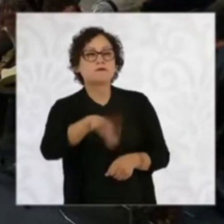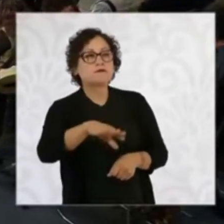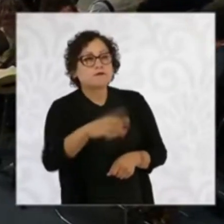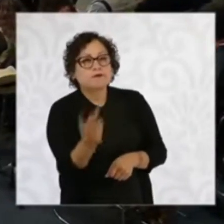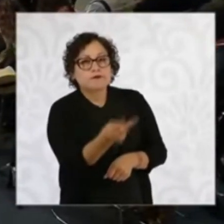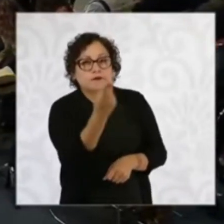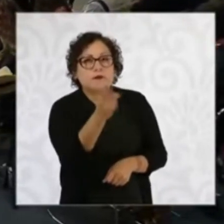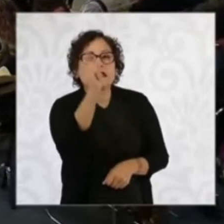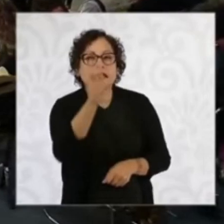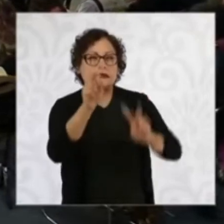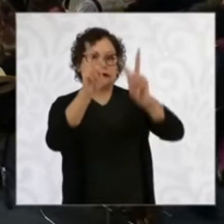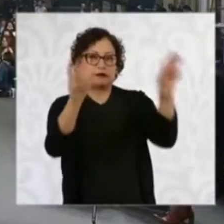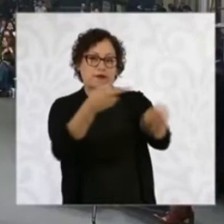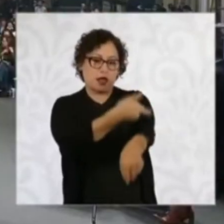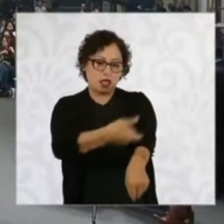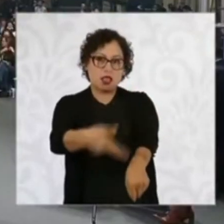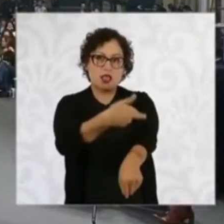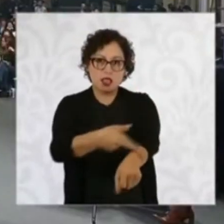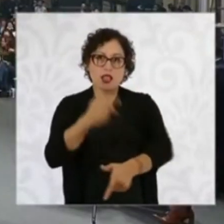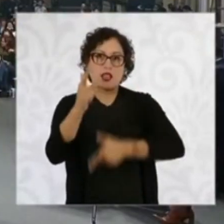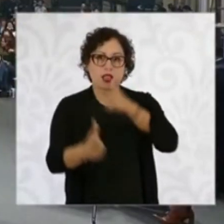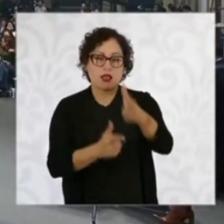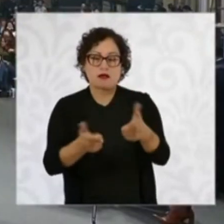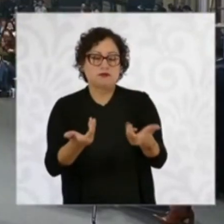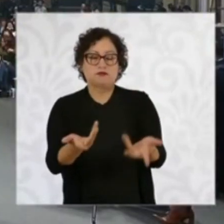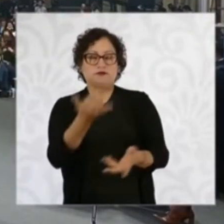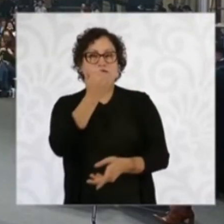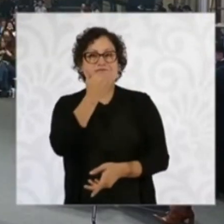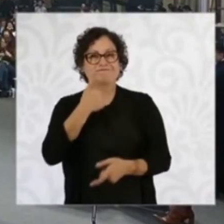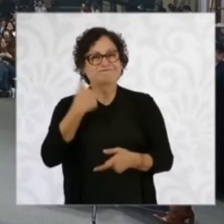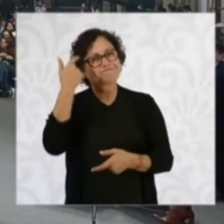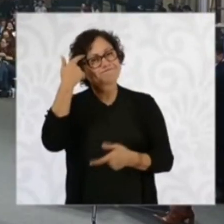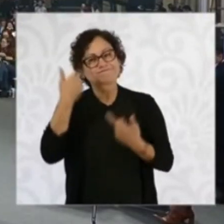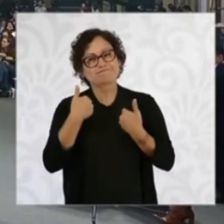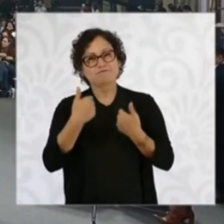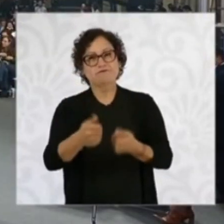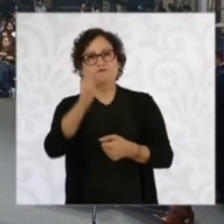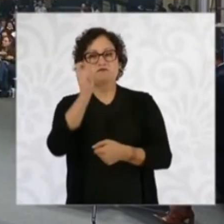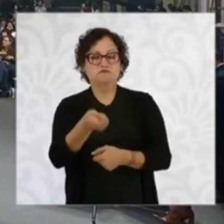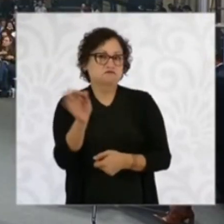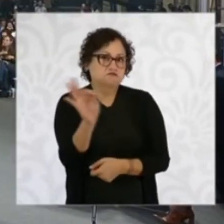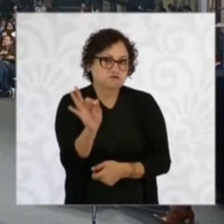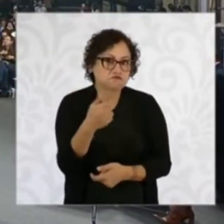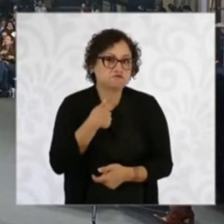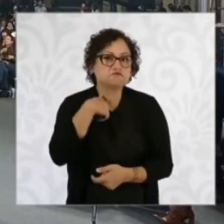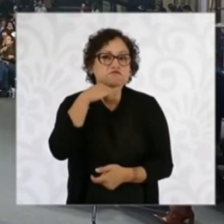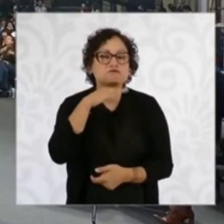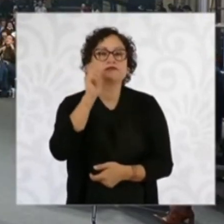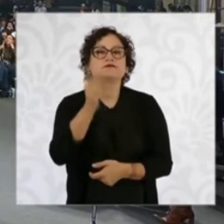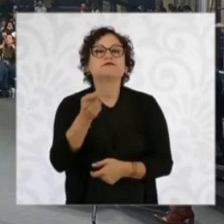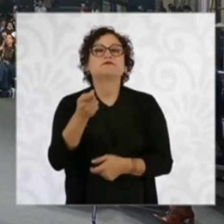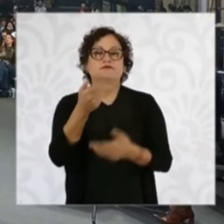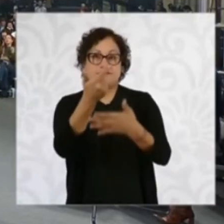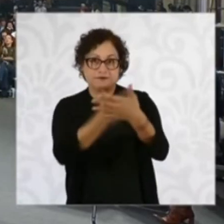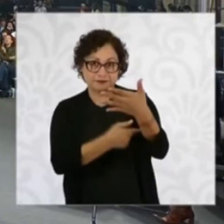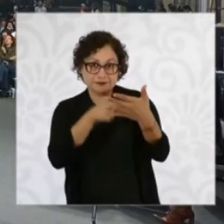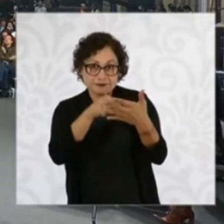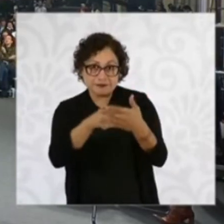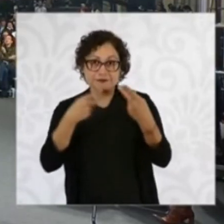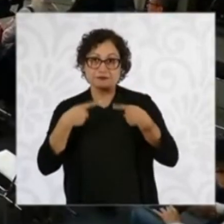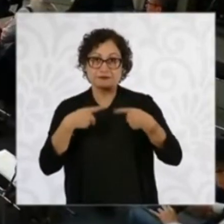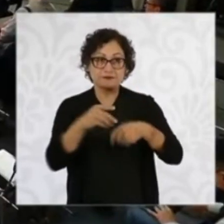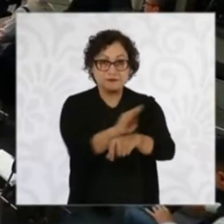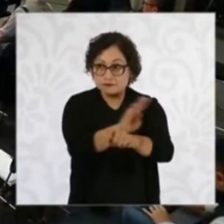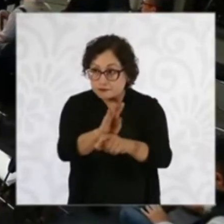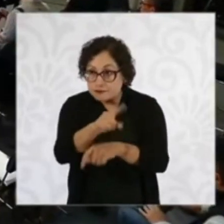burocracia, porque no me quedó muy claro, no sé si no puse la suficiente atención. Es decir, estos beneficiados van